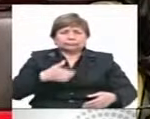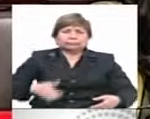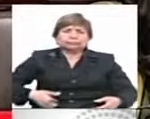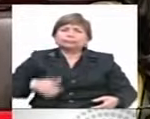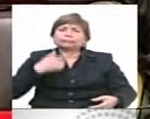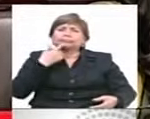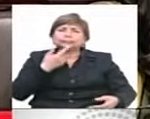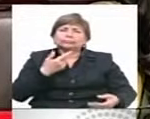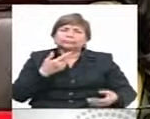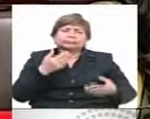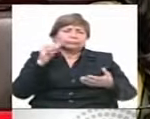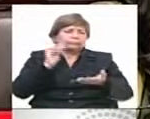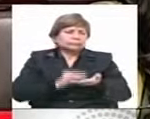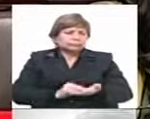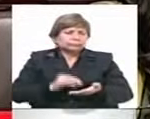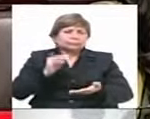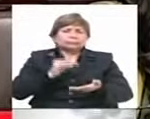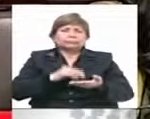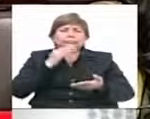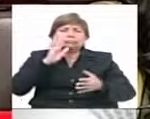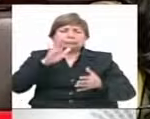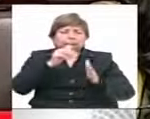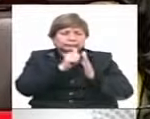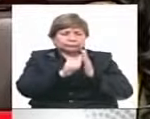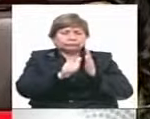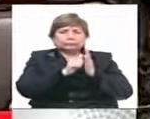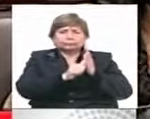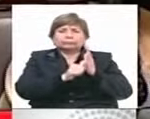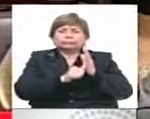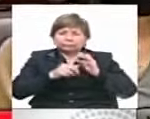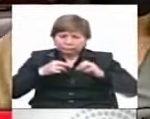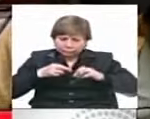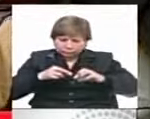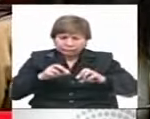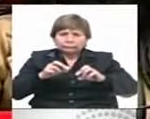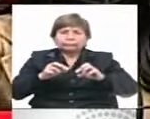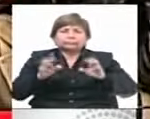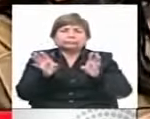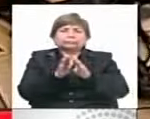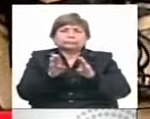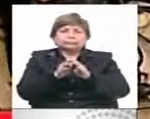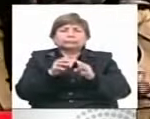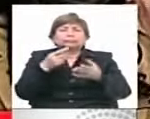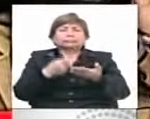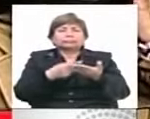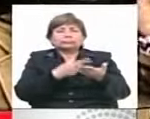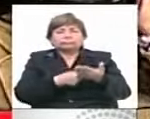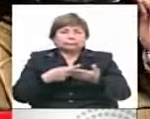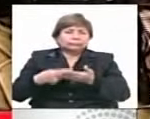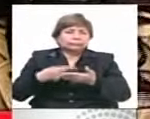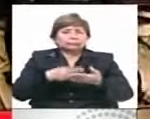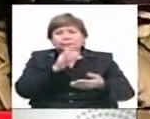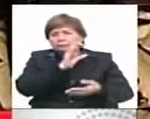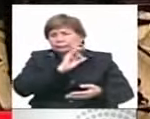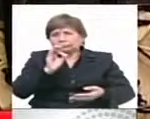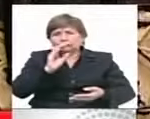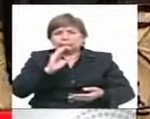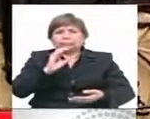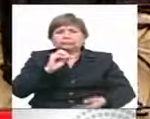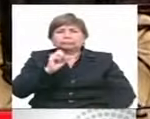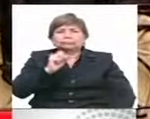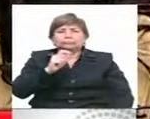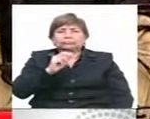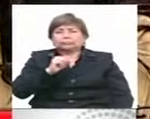manifestado en varias oportunidades que su agenda sigue en pie la creación de una asamblea constituyente, lo cual consideramos inconstitucional,